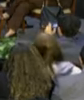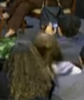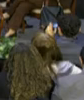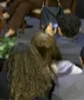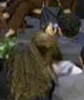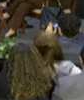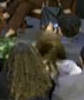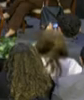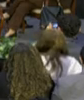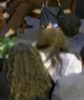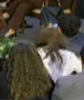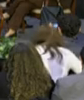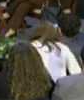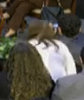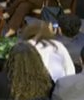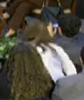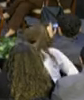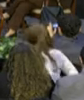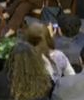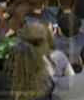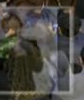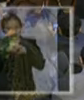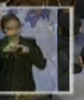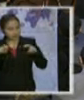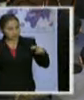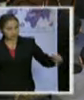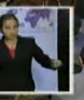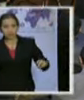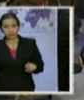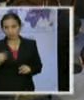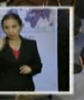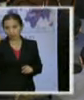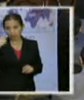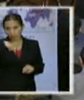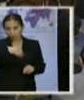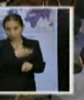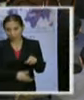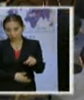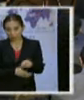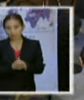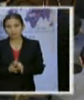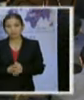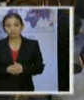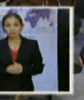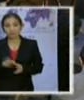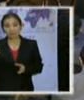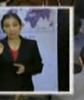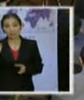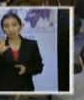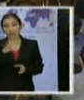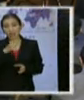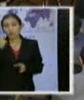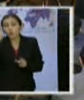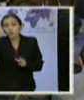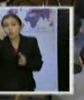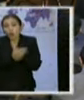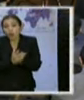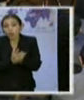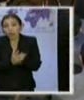porque probablemente en este panel de ponentes que tenemos esta tarde aquí, pues probablemente sea la única